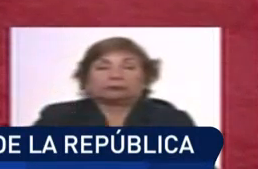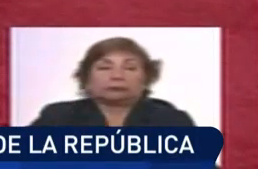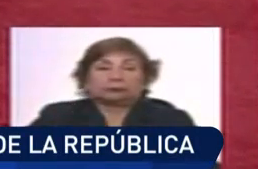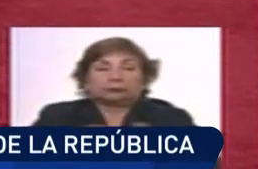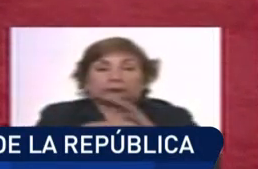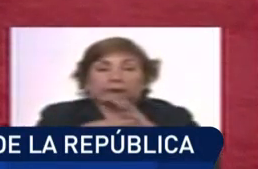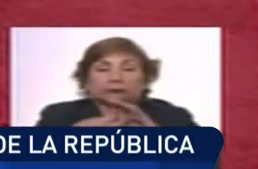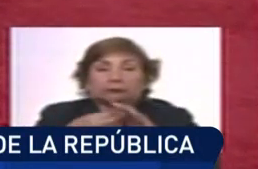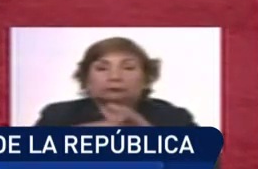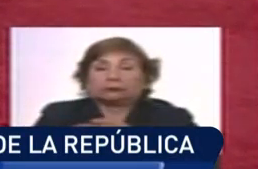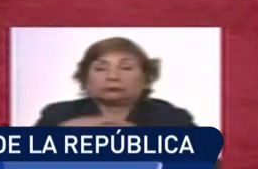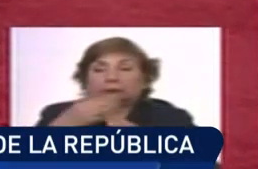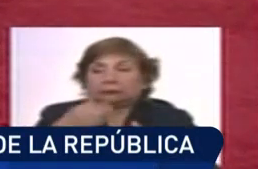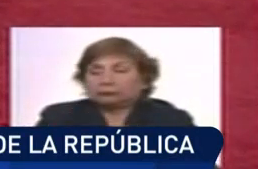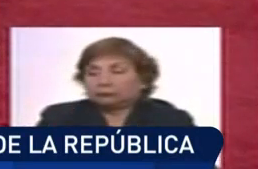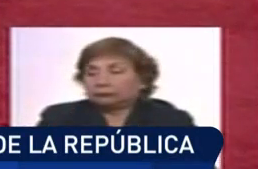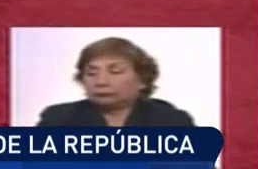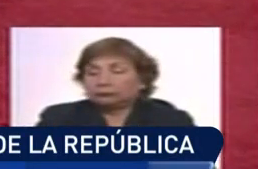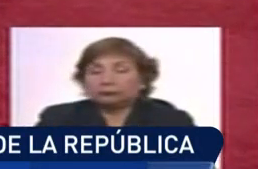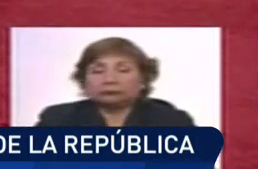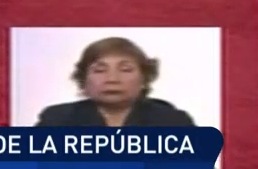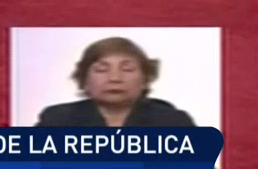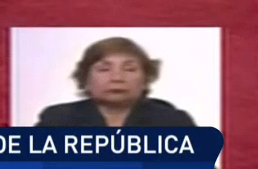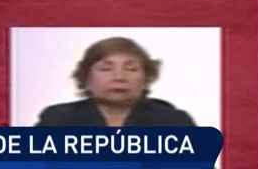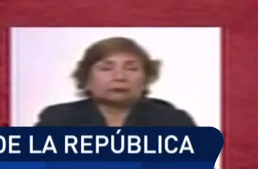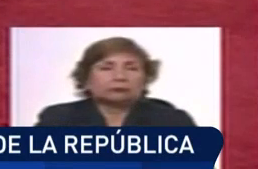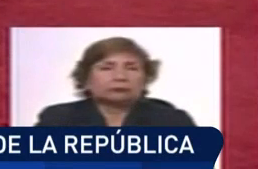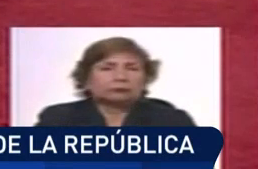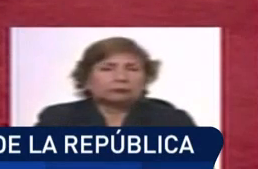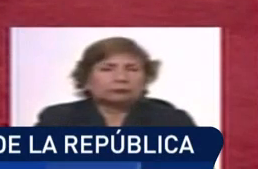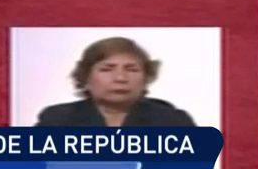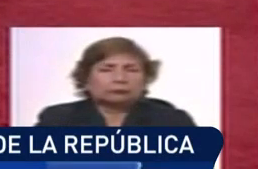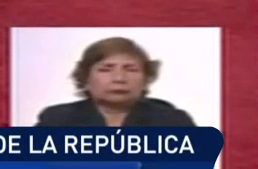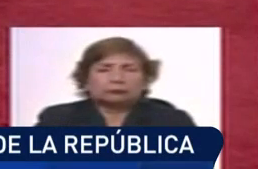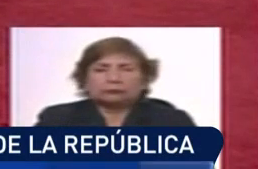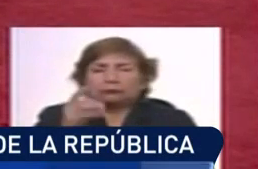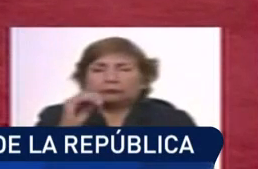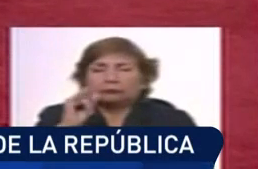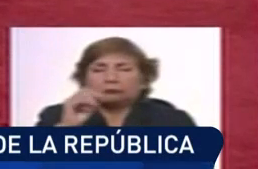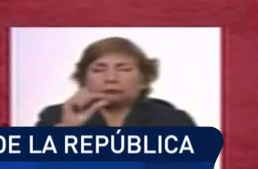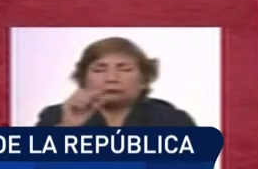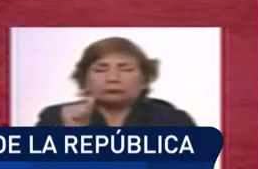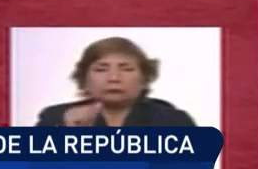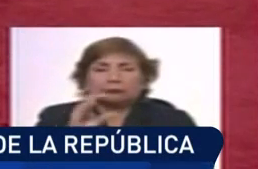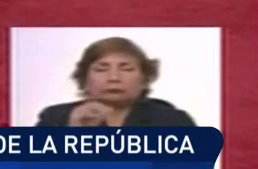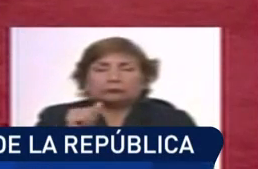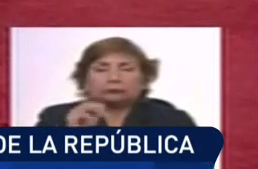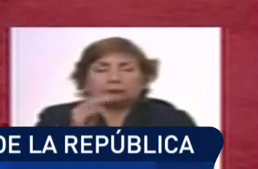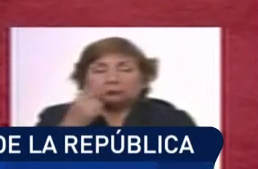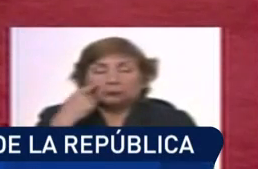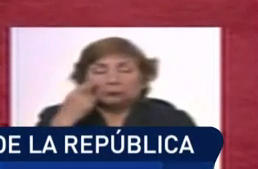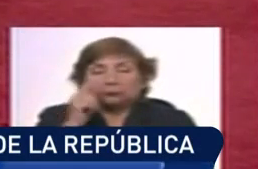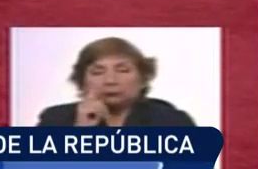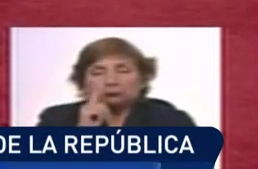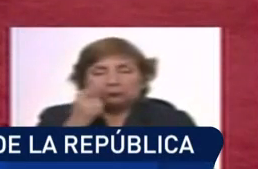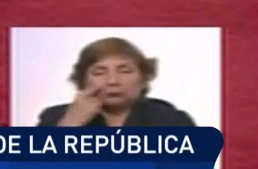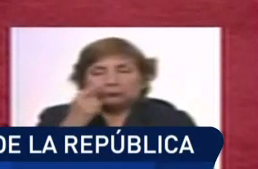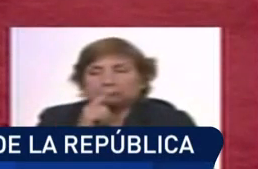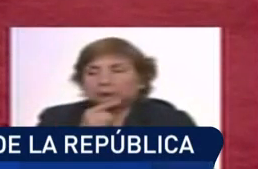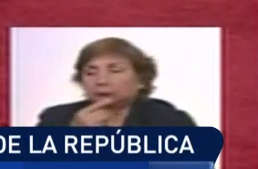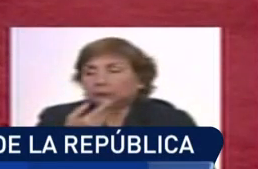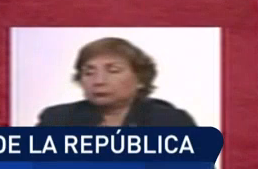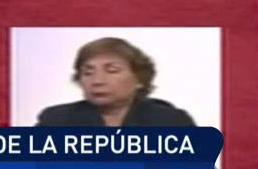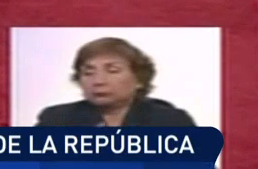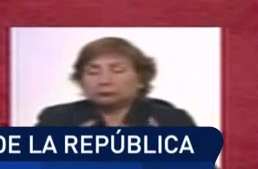encontraba en el interior, y al señor Abel Yenín Cabrera, que figura en los registros de Palacio, no lo conozco. Alcanzo a usted,